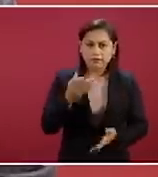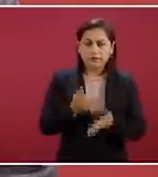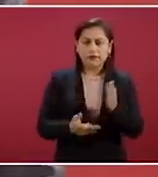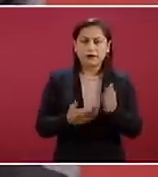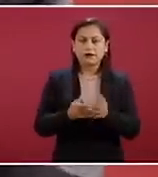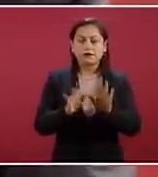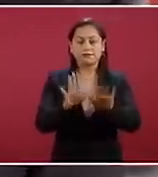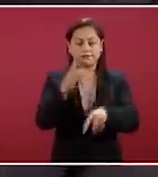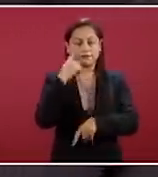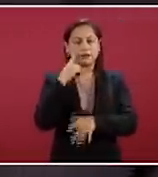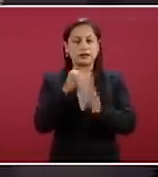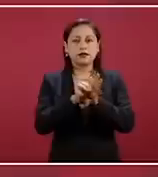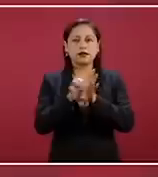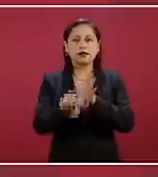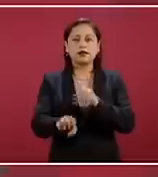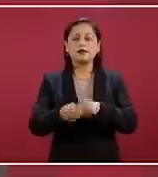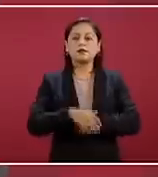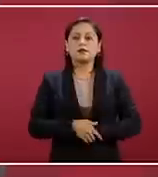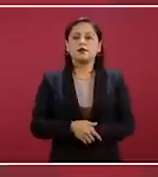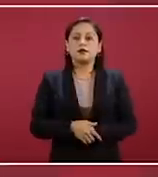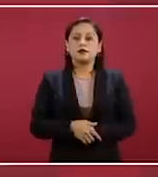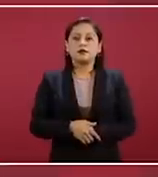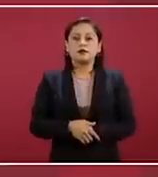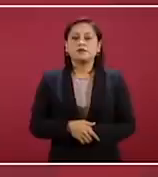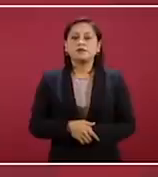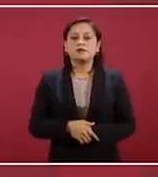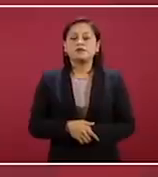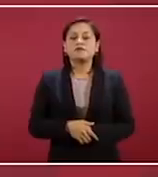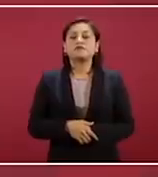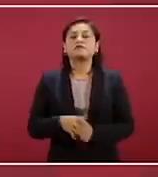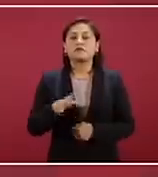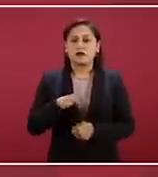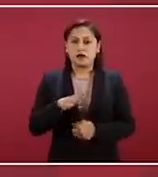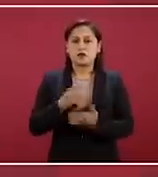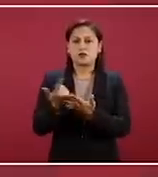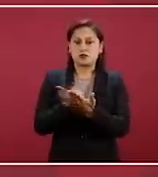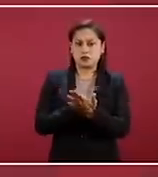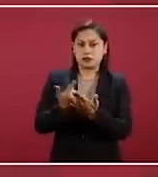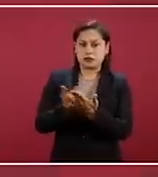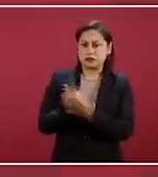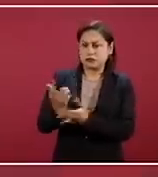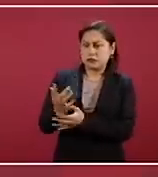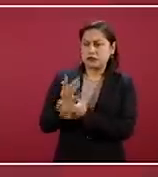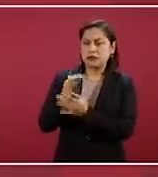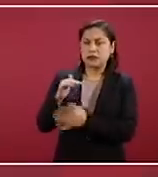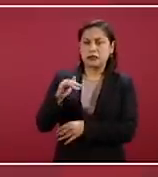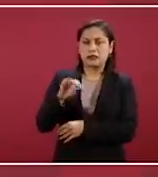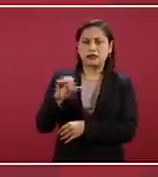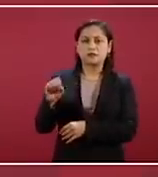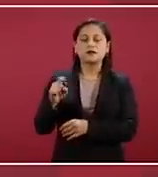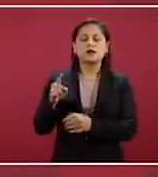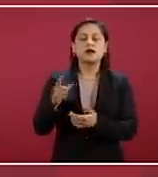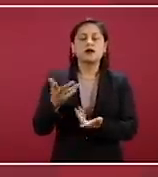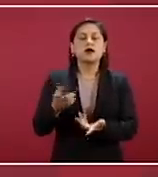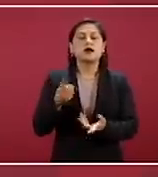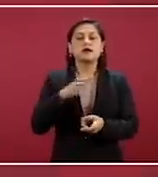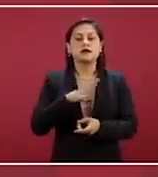Por ejemplo, si tenemos 900 mil jóvenes